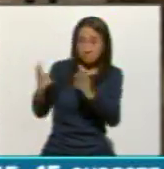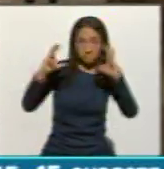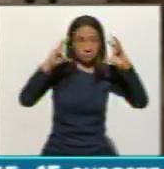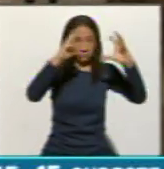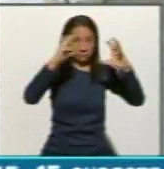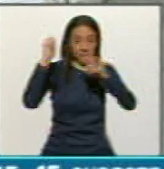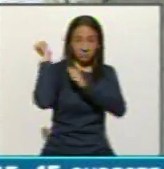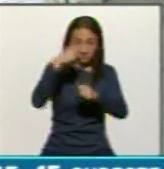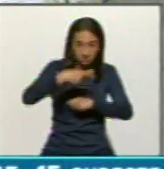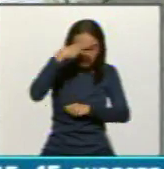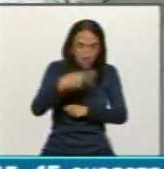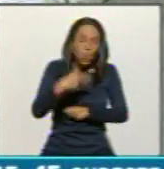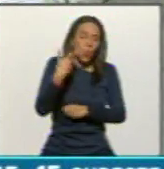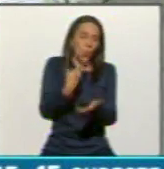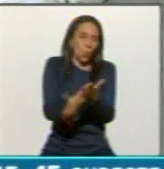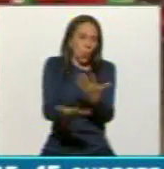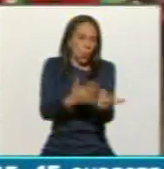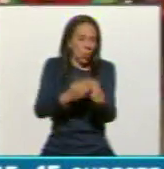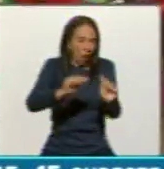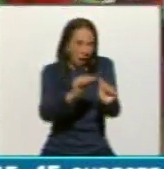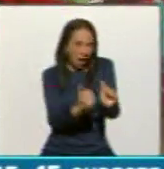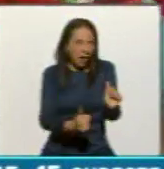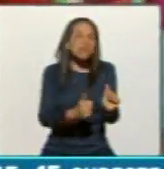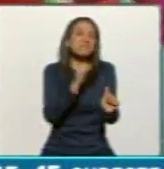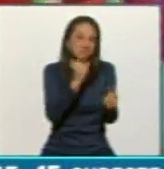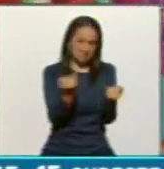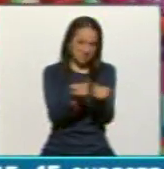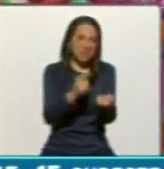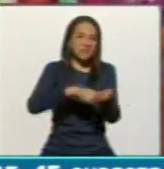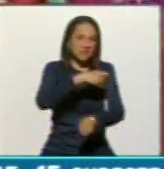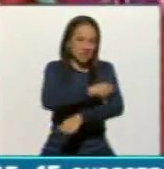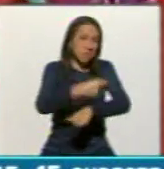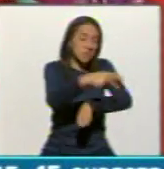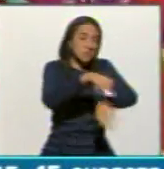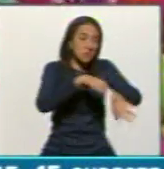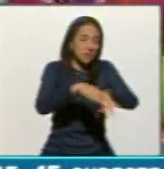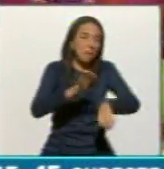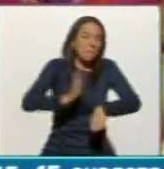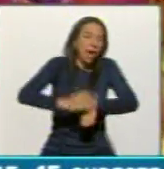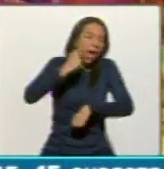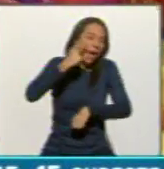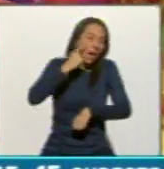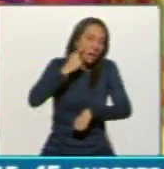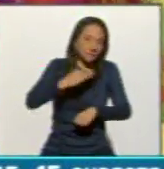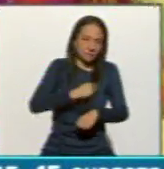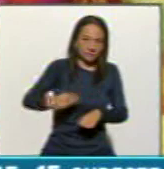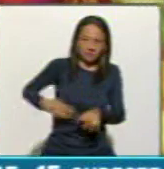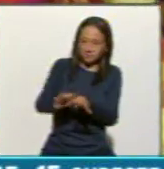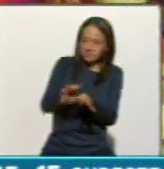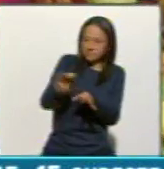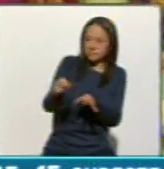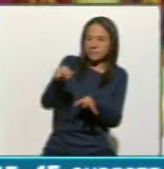un oficio de un legado familiar y parte inseparable del municipio de Acolman, tradición que es